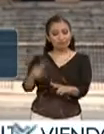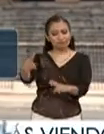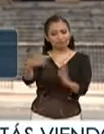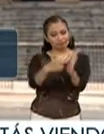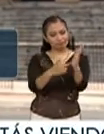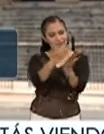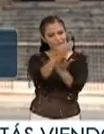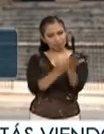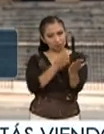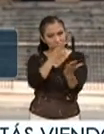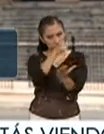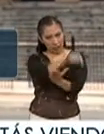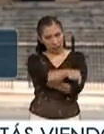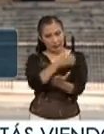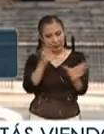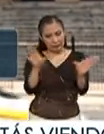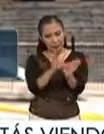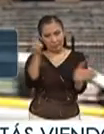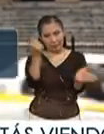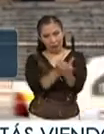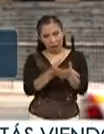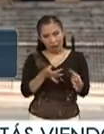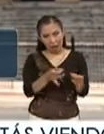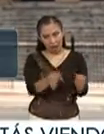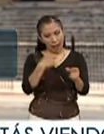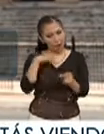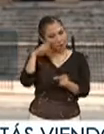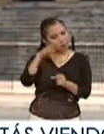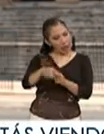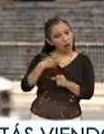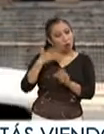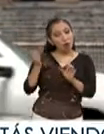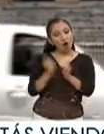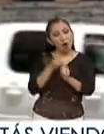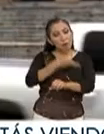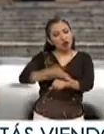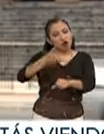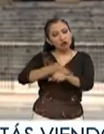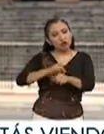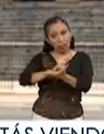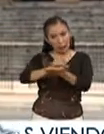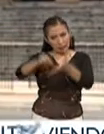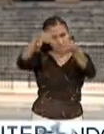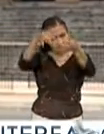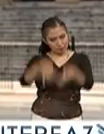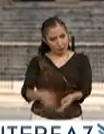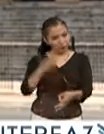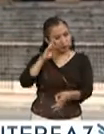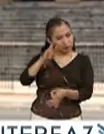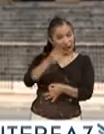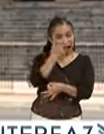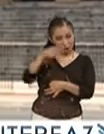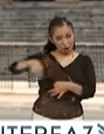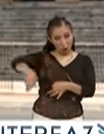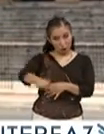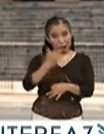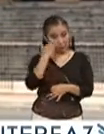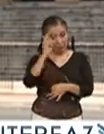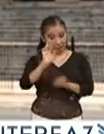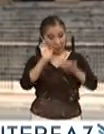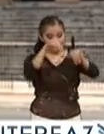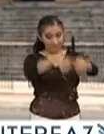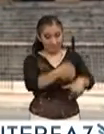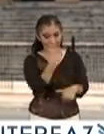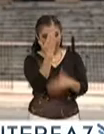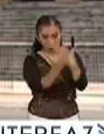criterios que nos marca la certificación de calidad, de manera de poderlo hacer a través de un proceso transparente, donde los alumnos que realmente